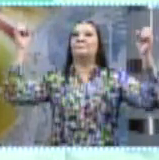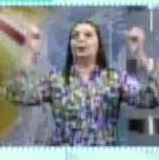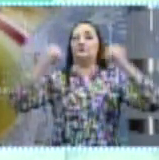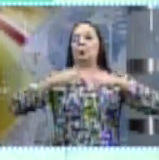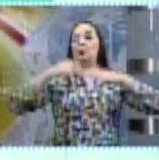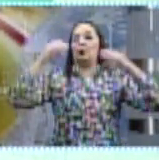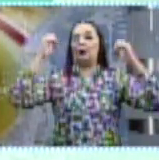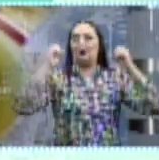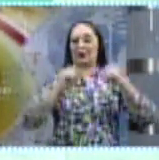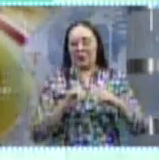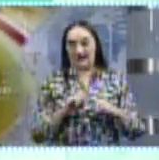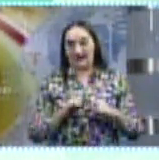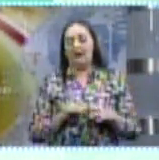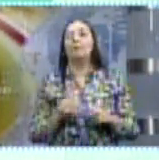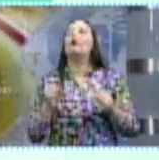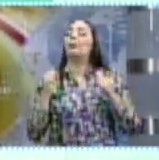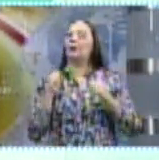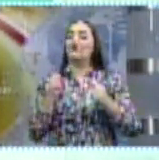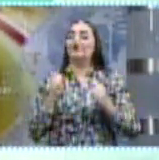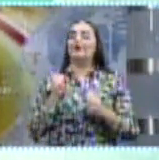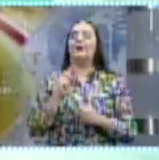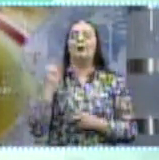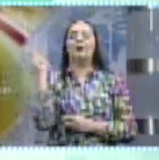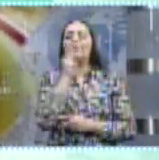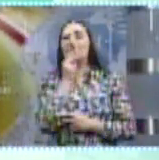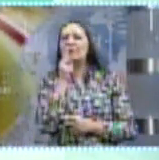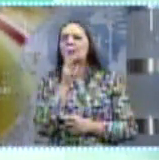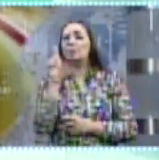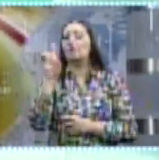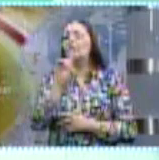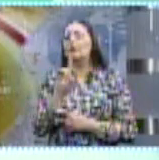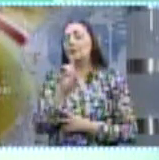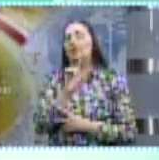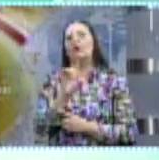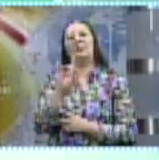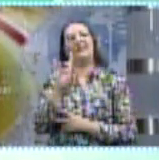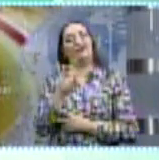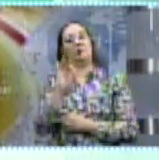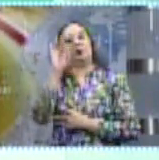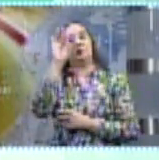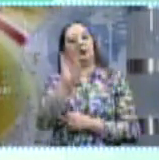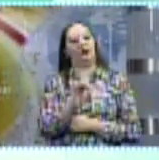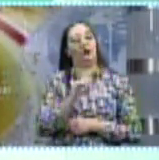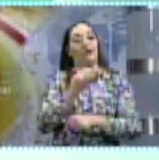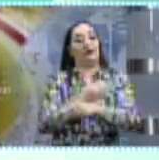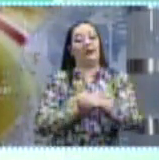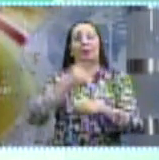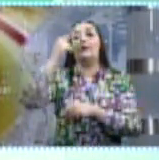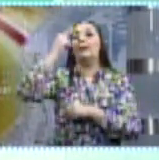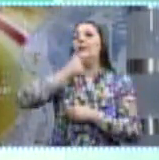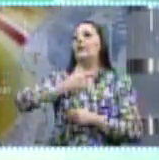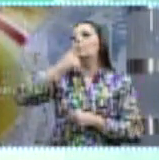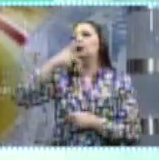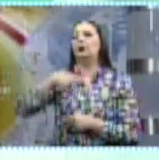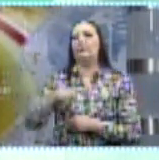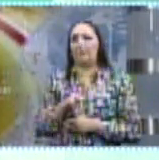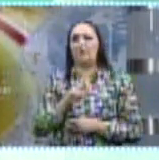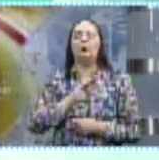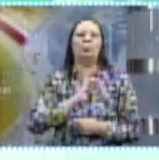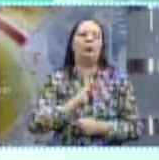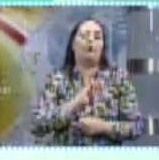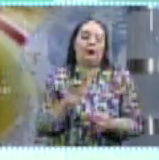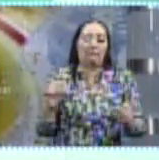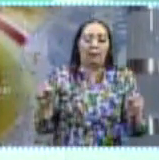descartar precipitación algo fuerte viento del norte el domingo 30 por ciento ya por la tarde y noche provea ambiente ligeramente a